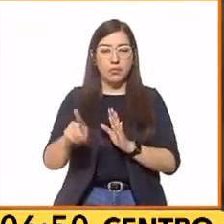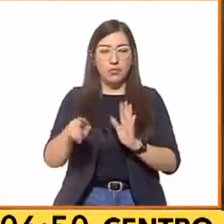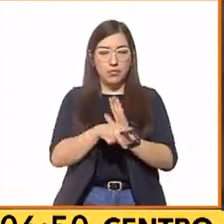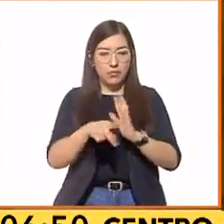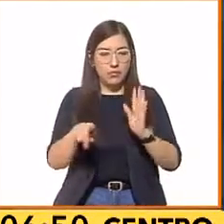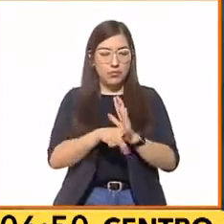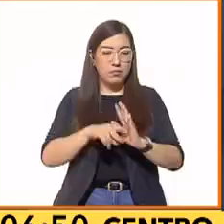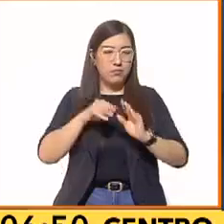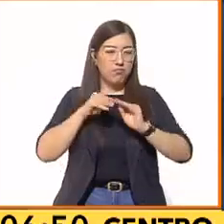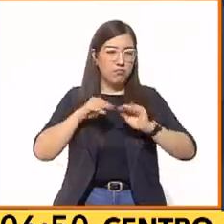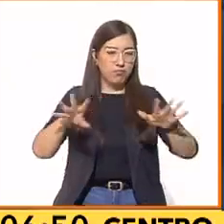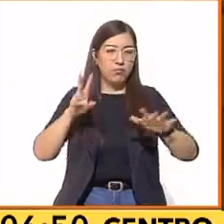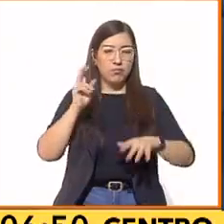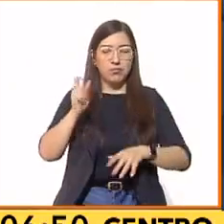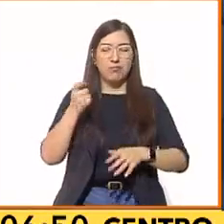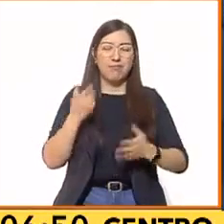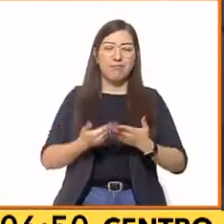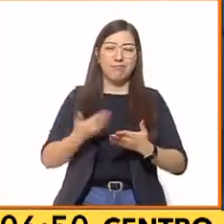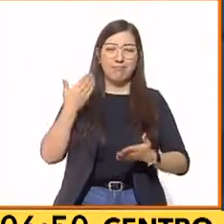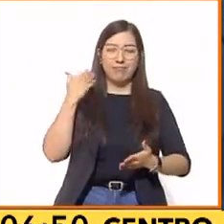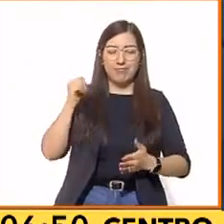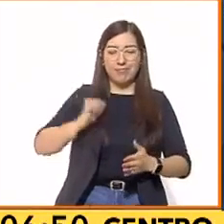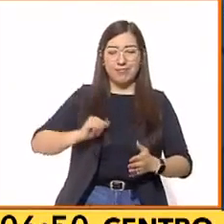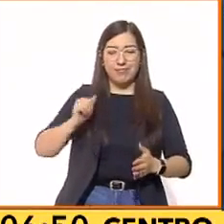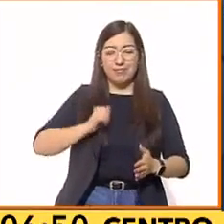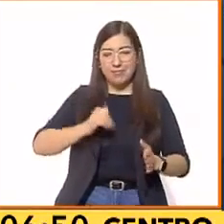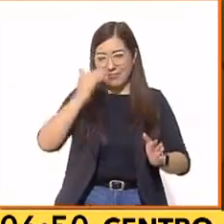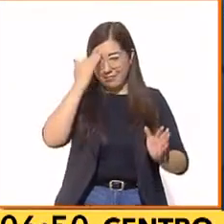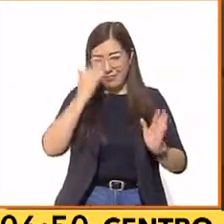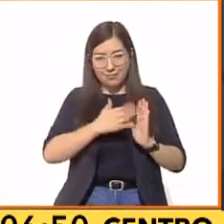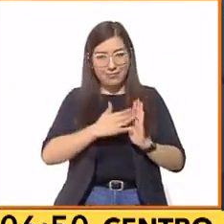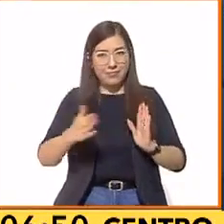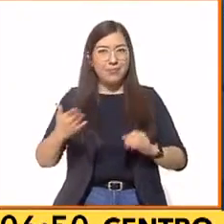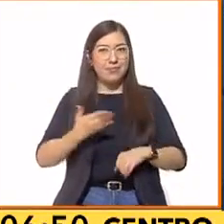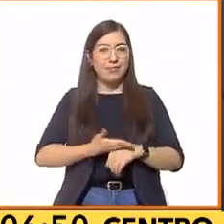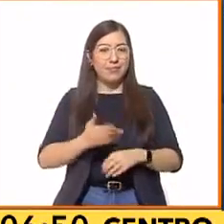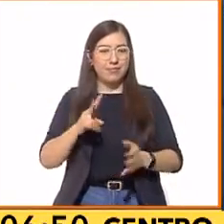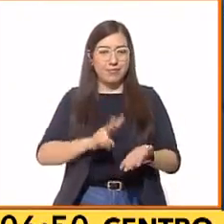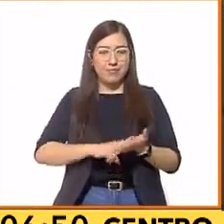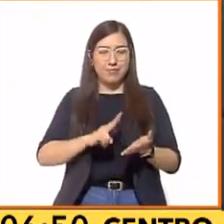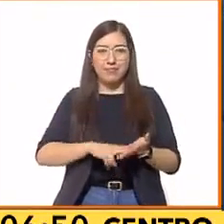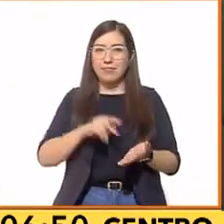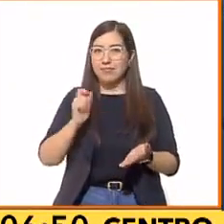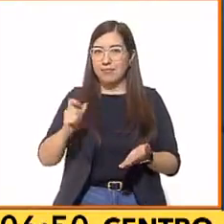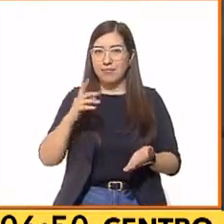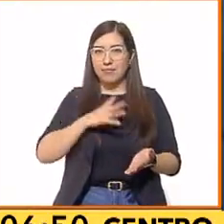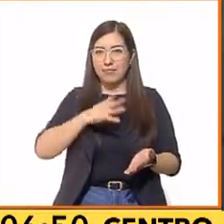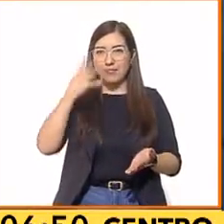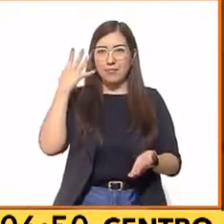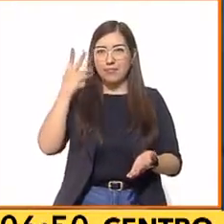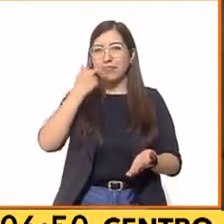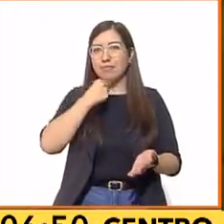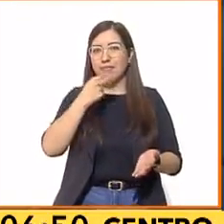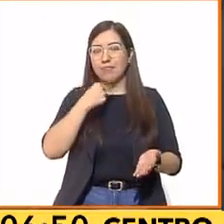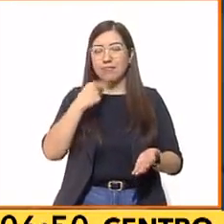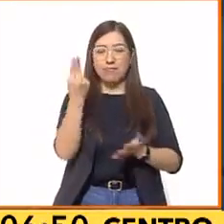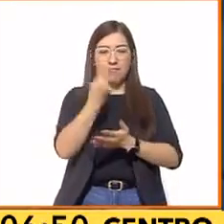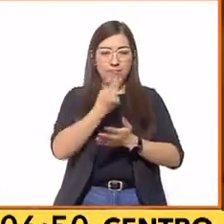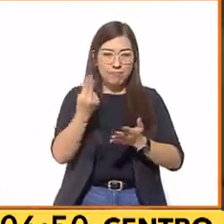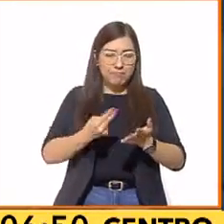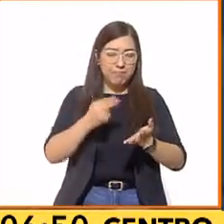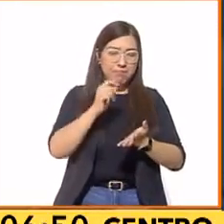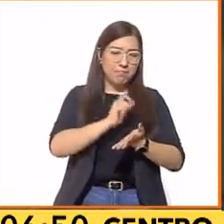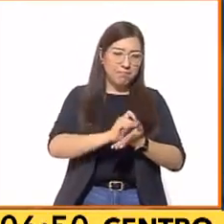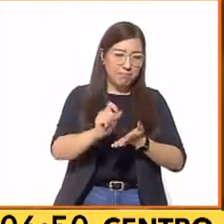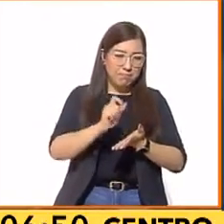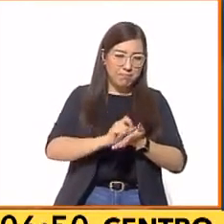épocas, yo creo que de gloria del periodismo nacional, porque había unas plumas extraordinarias, unos caricaturistas extraordinarios